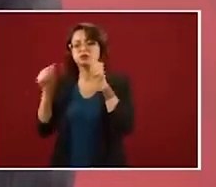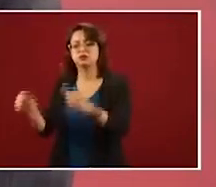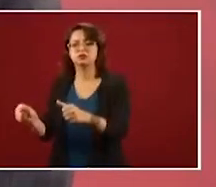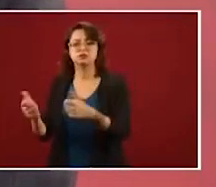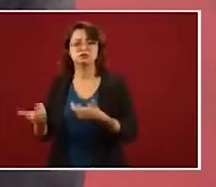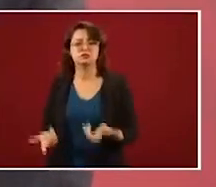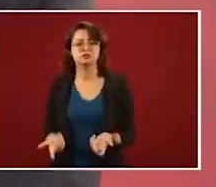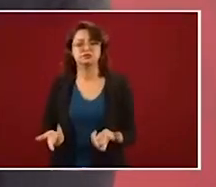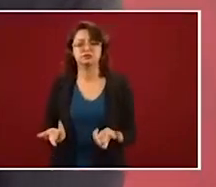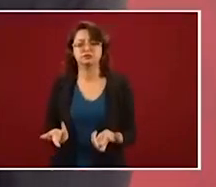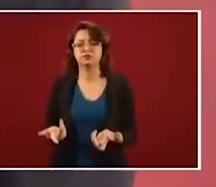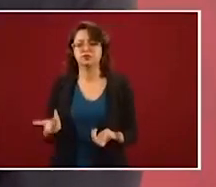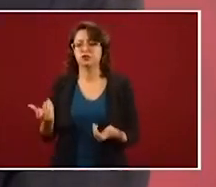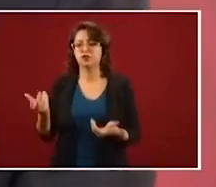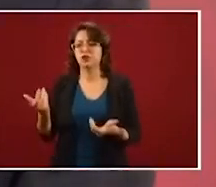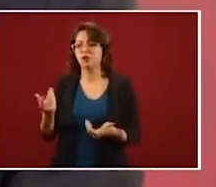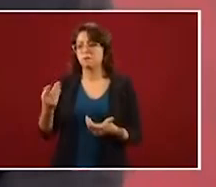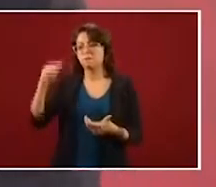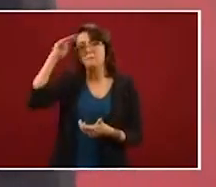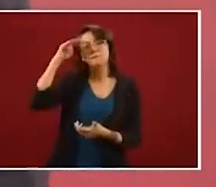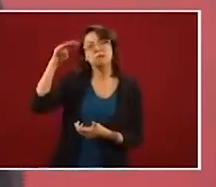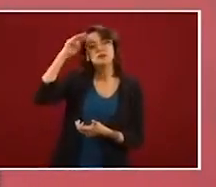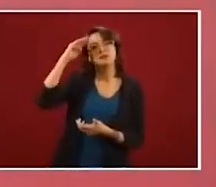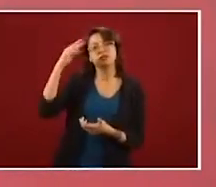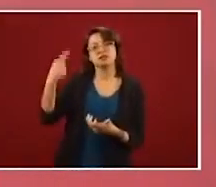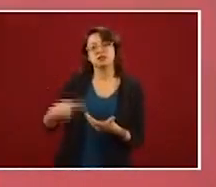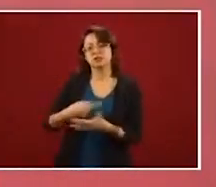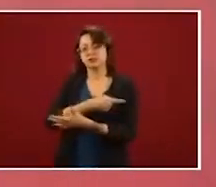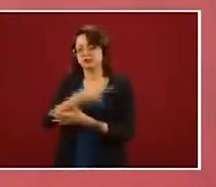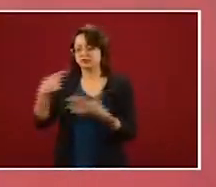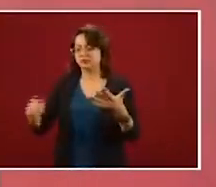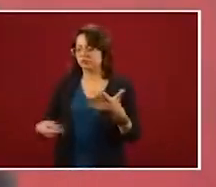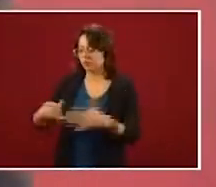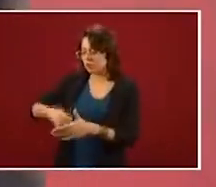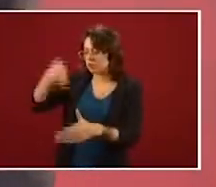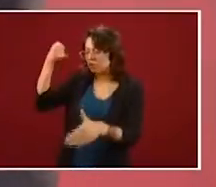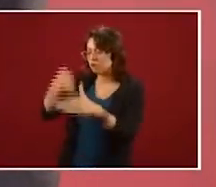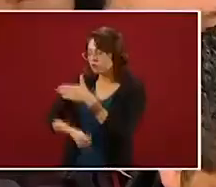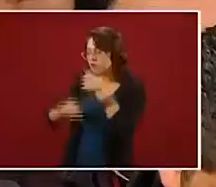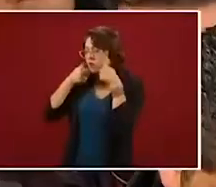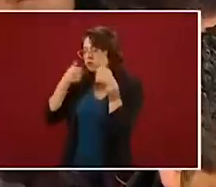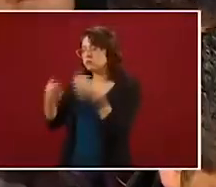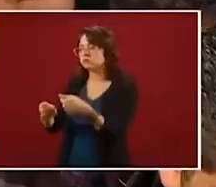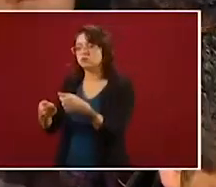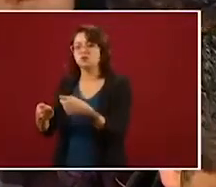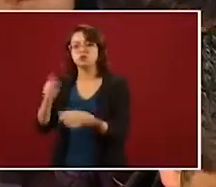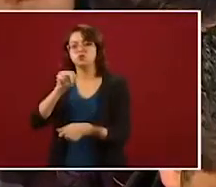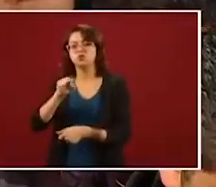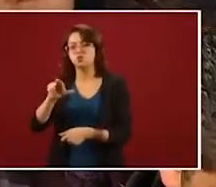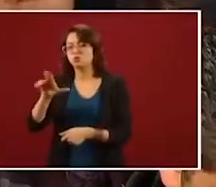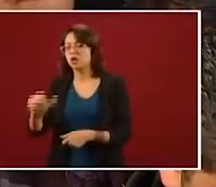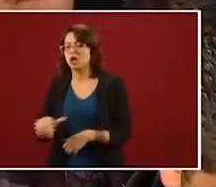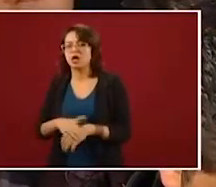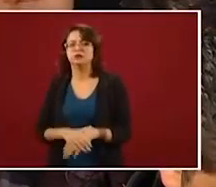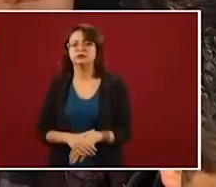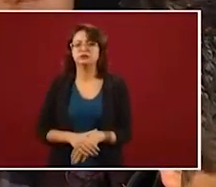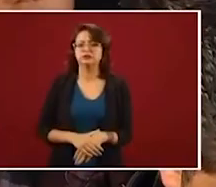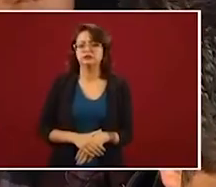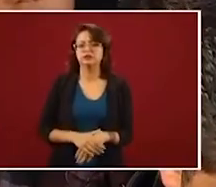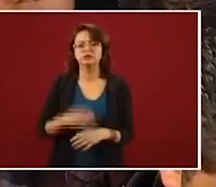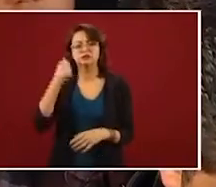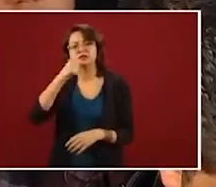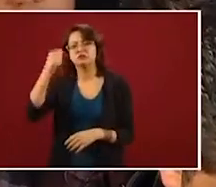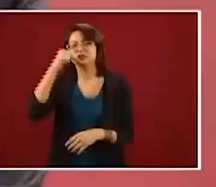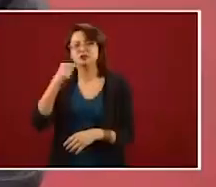como una opción el ir al fondo. Y siempre se decía, sí, está muy bien todo